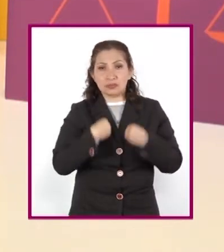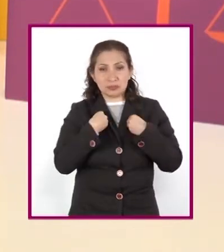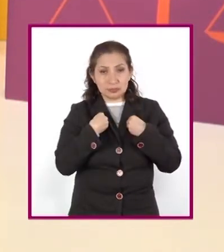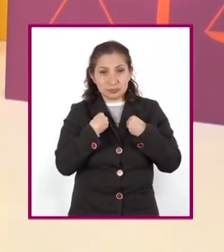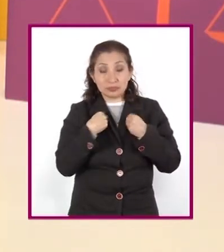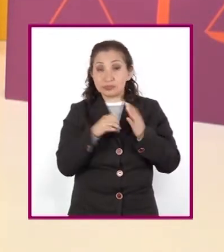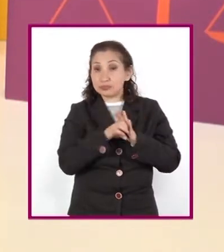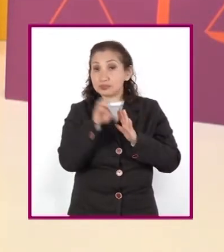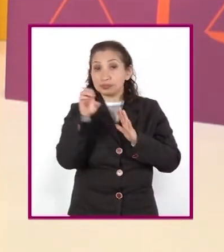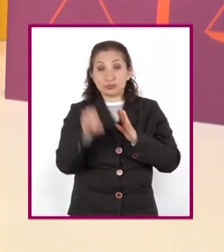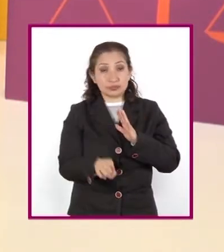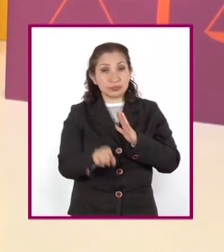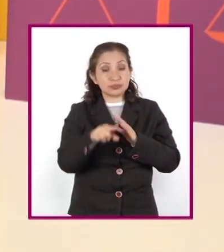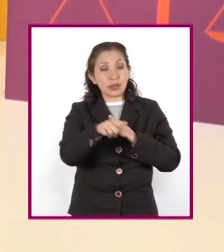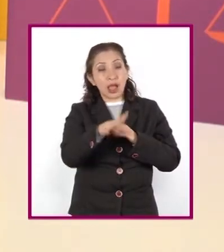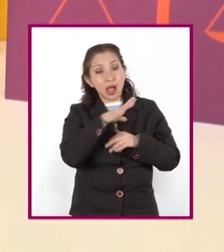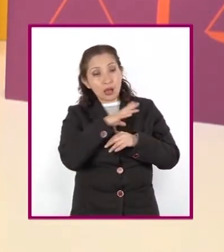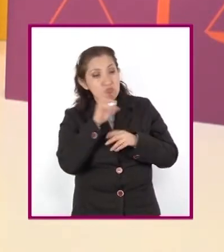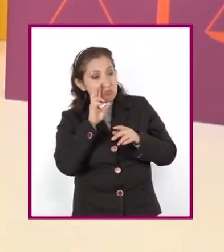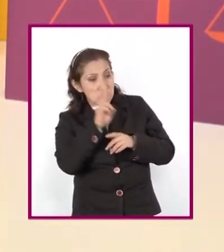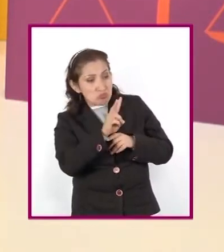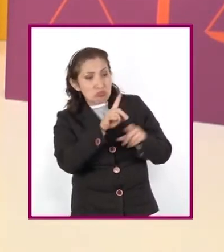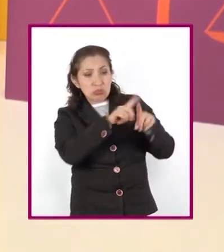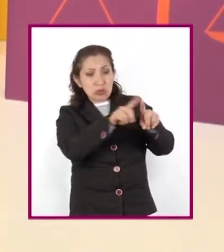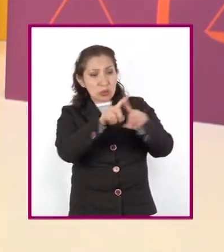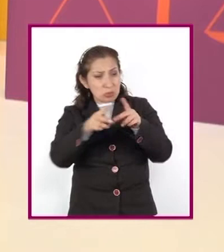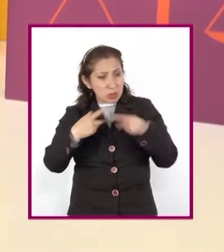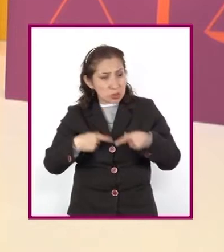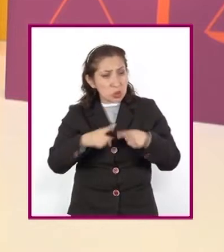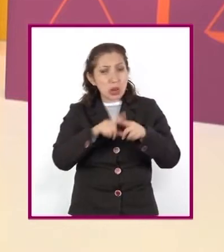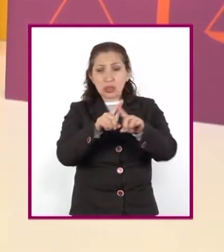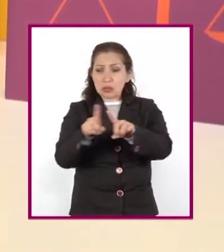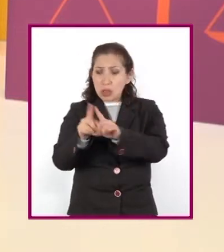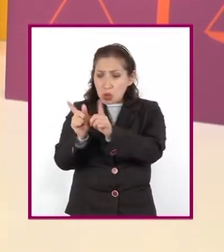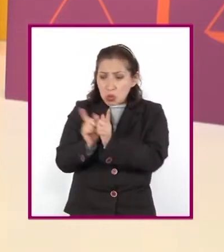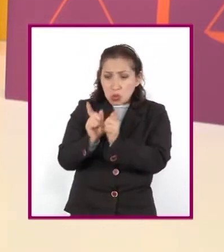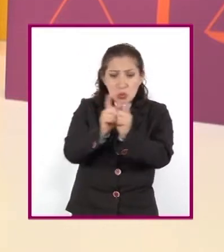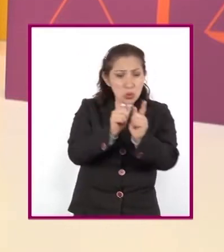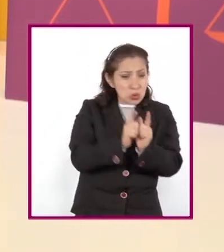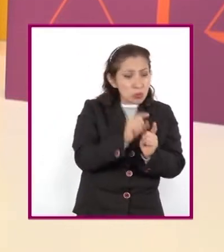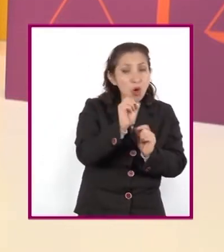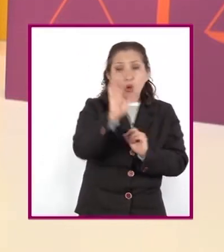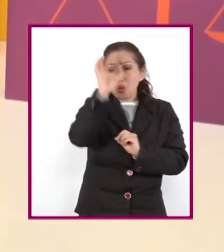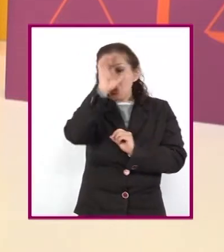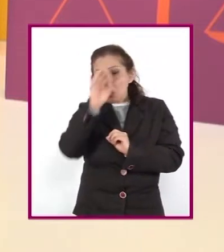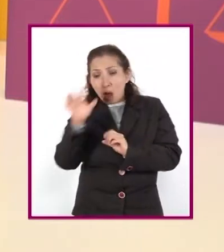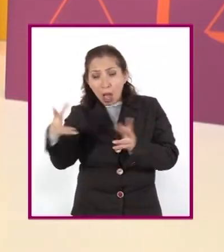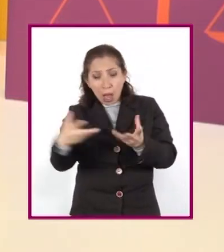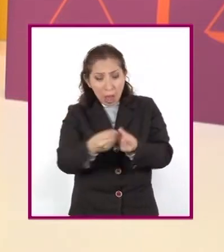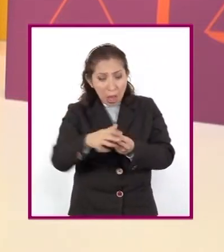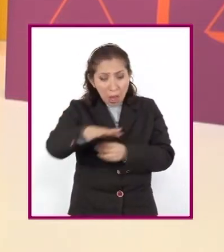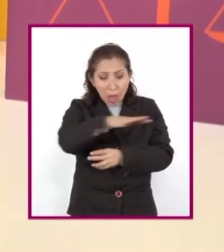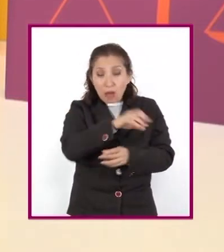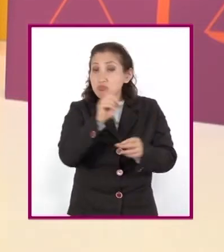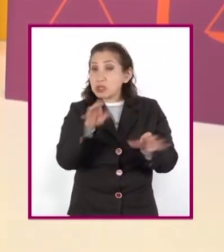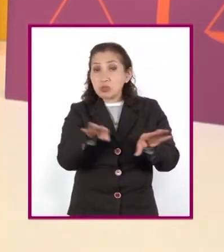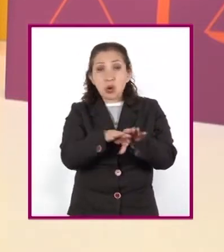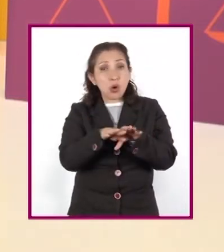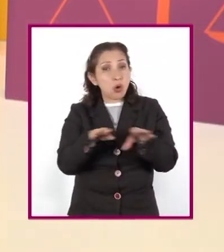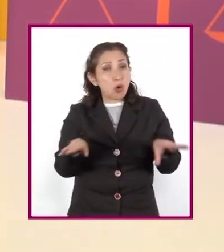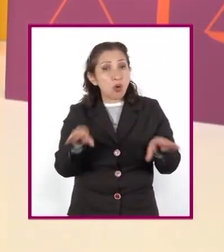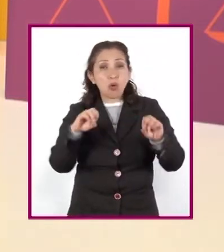la presencia de la diversidad en las personas, grupos y culturas que deben ser parte de un mismo grupo